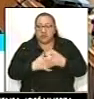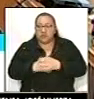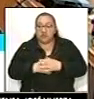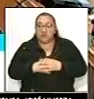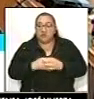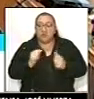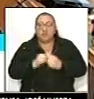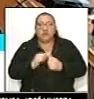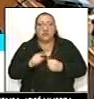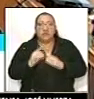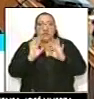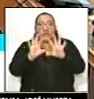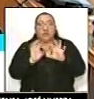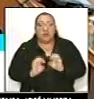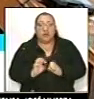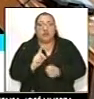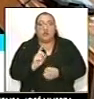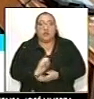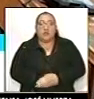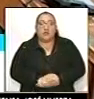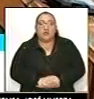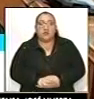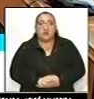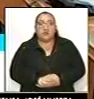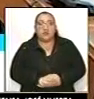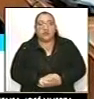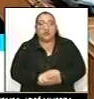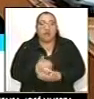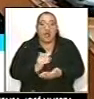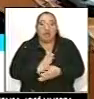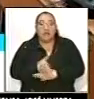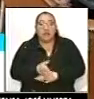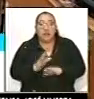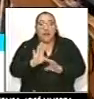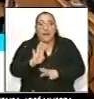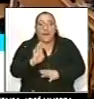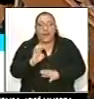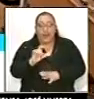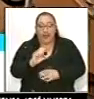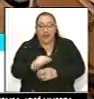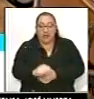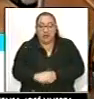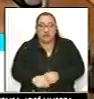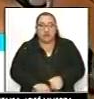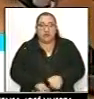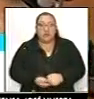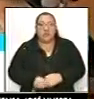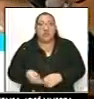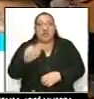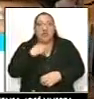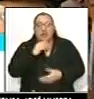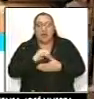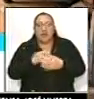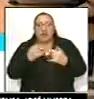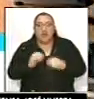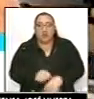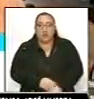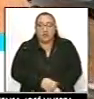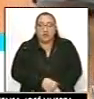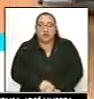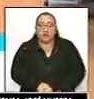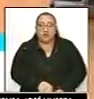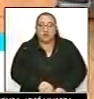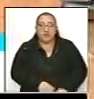este, para los exámenes de admisión, para las becas que se tiene que hacer, y no, y que haga mayor difusión.